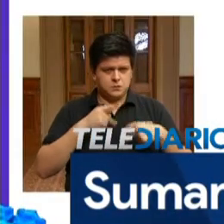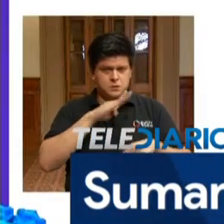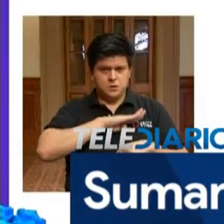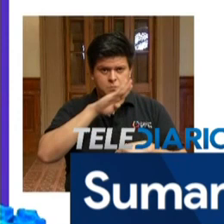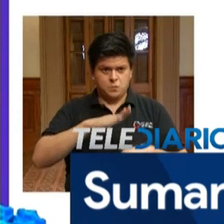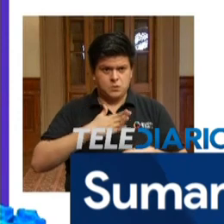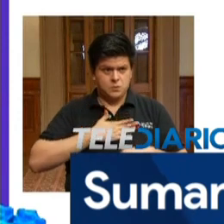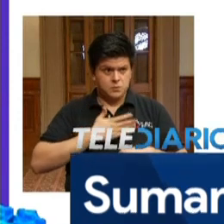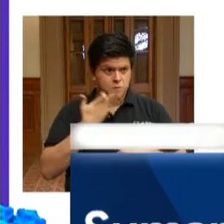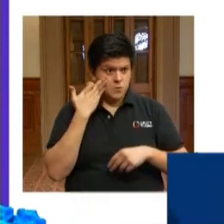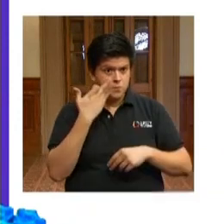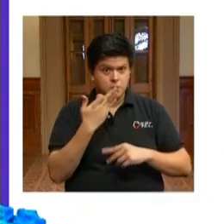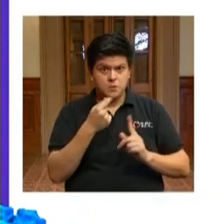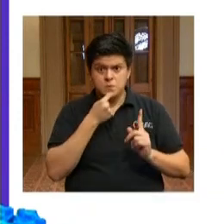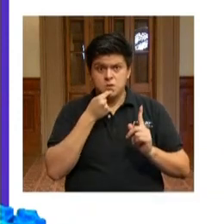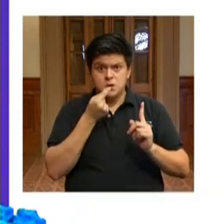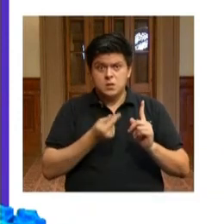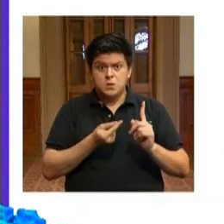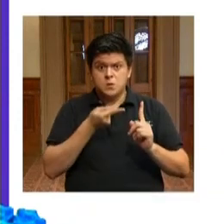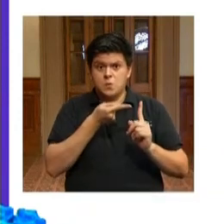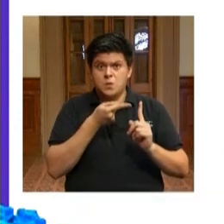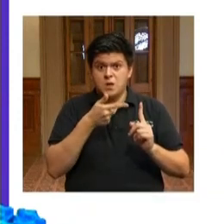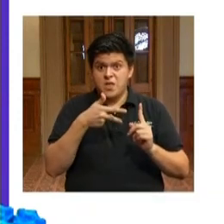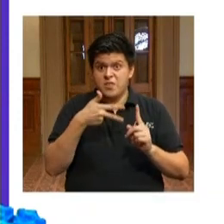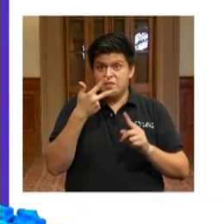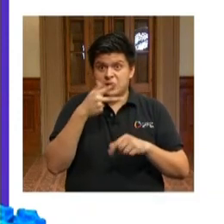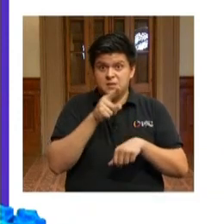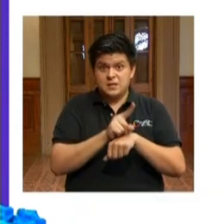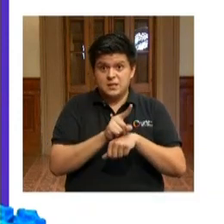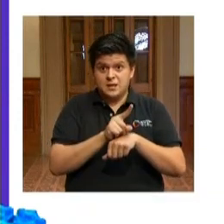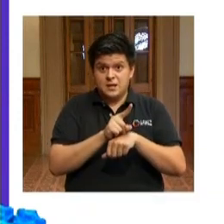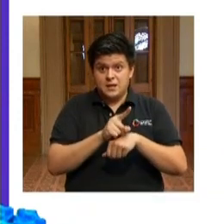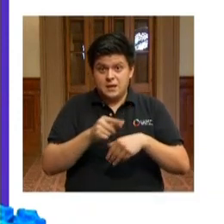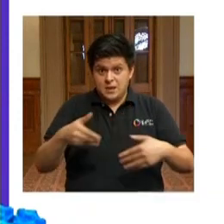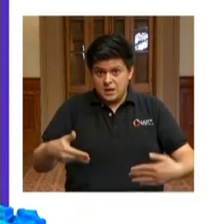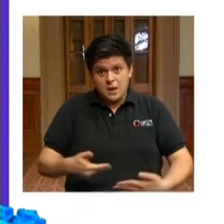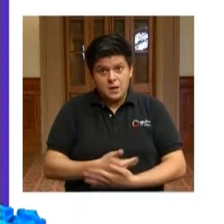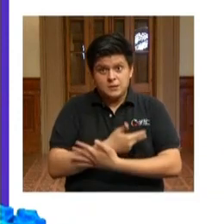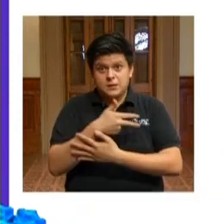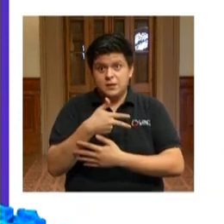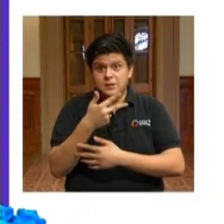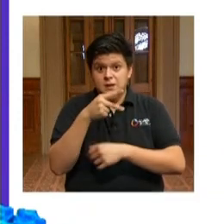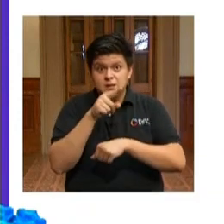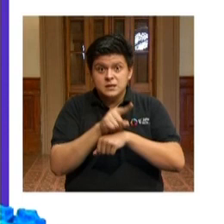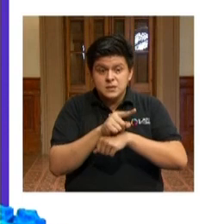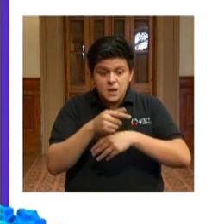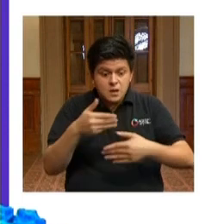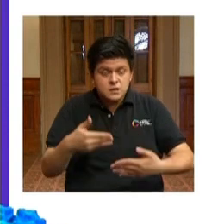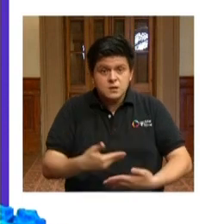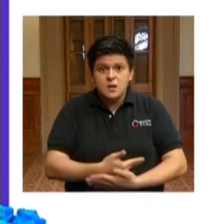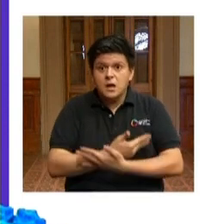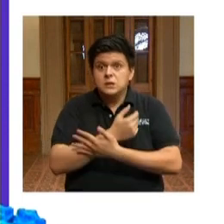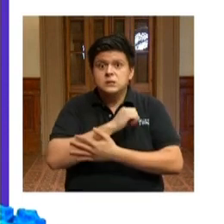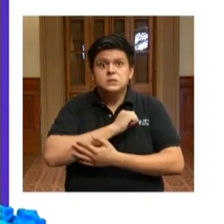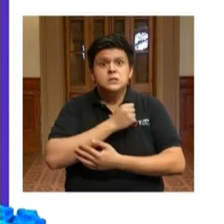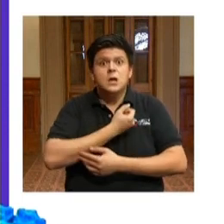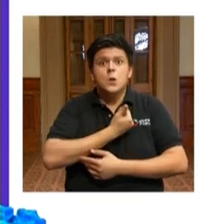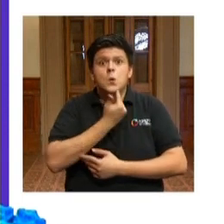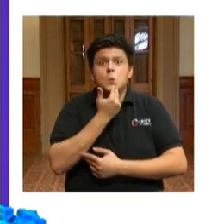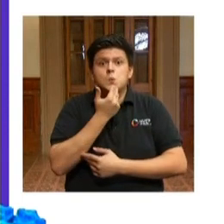observo un niño 13 días de vida 13 días de vida sano